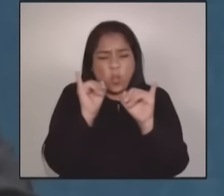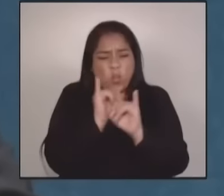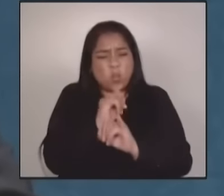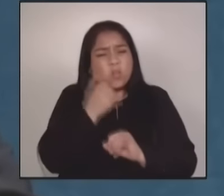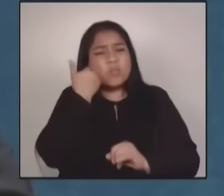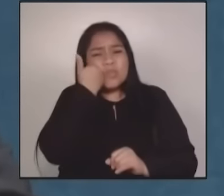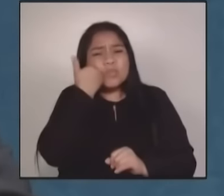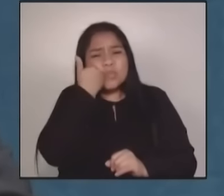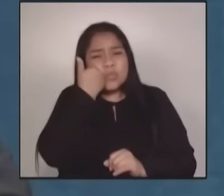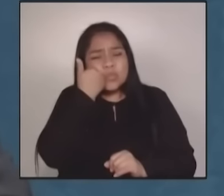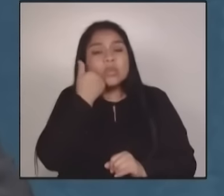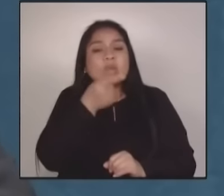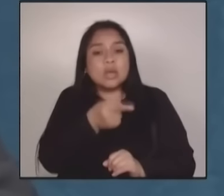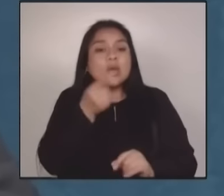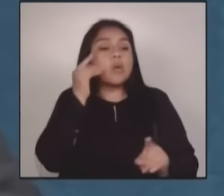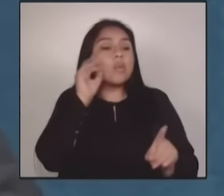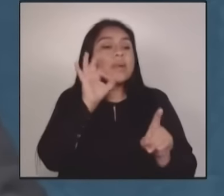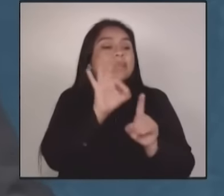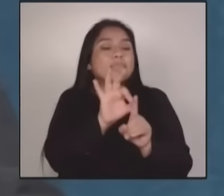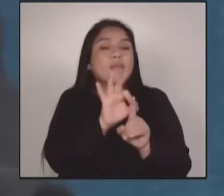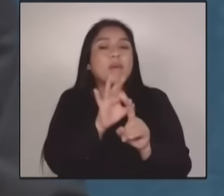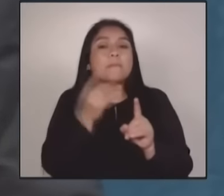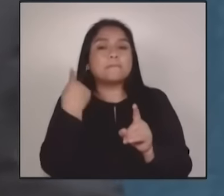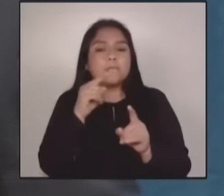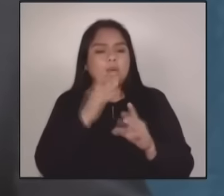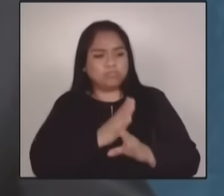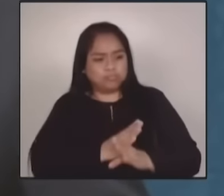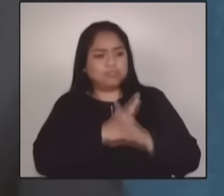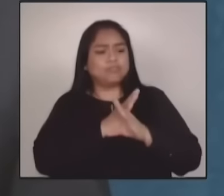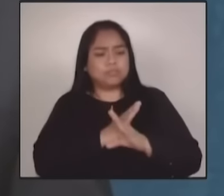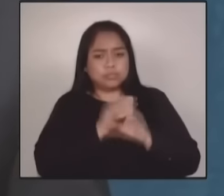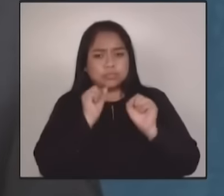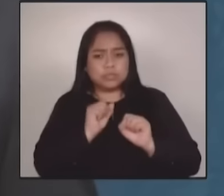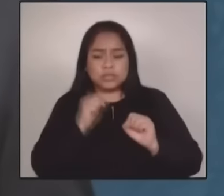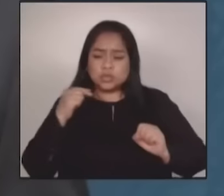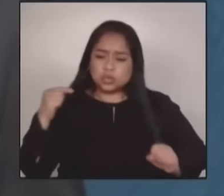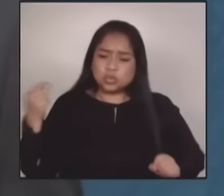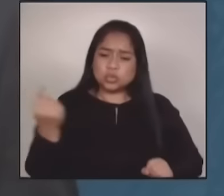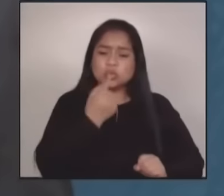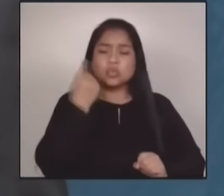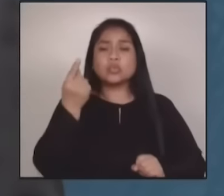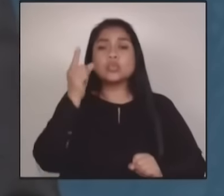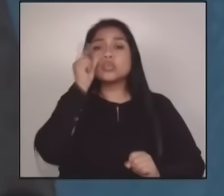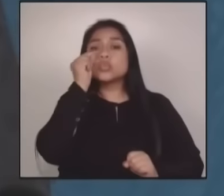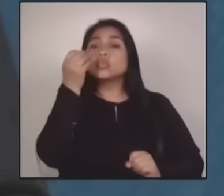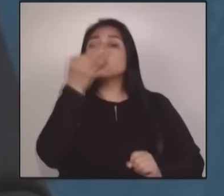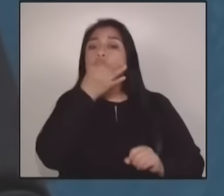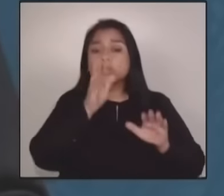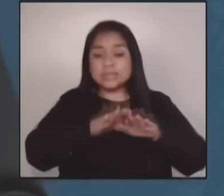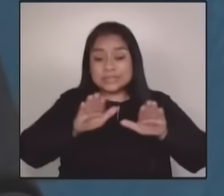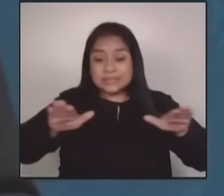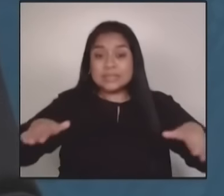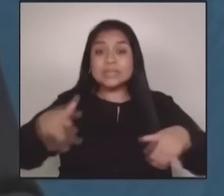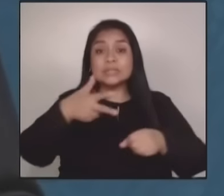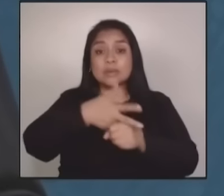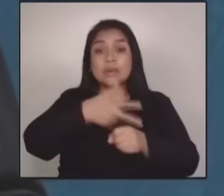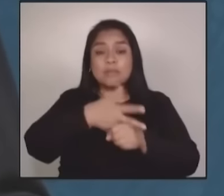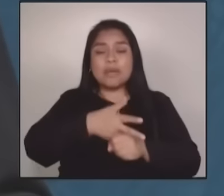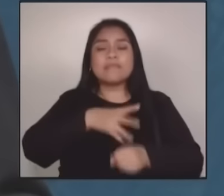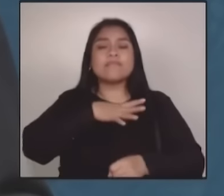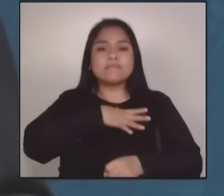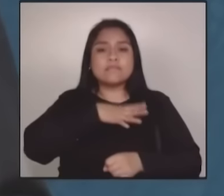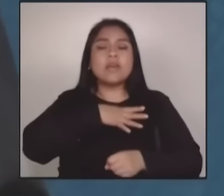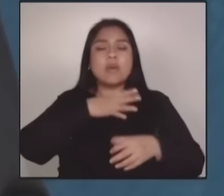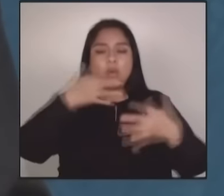el objetivo de asegurar finalmente que todas las niñas y niños de Guatemala tengan la